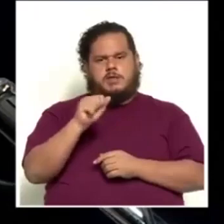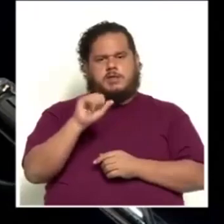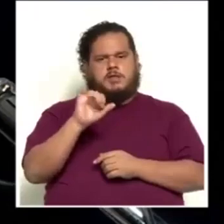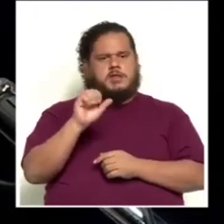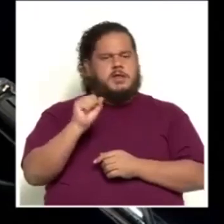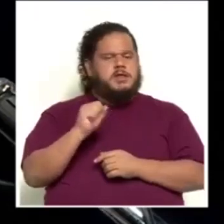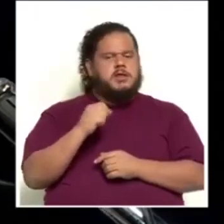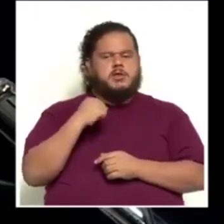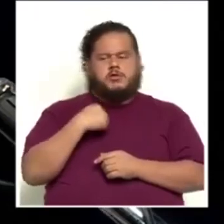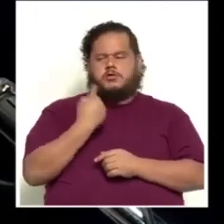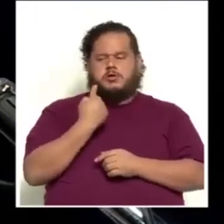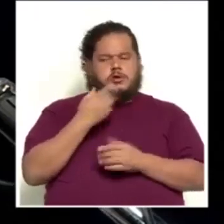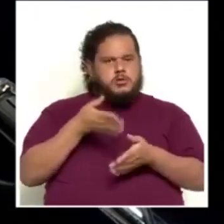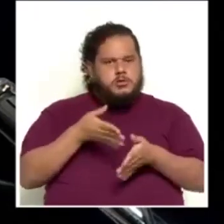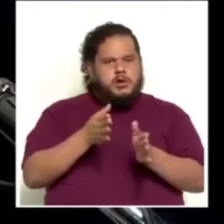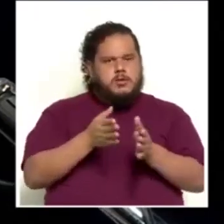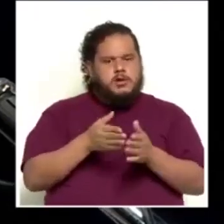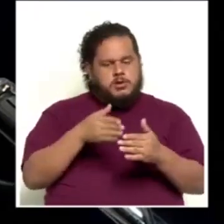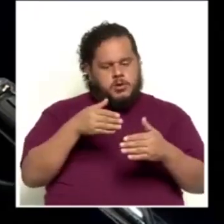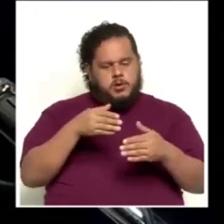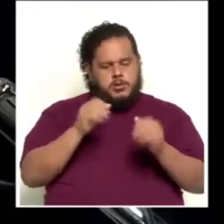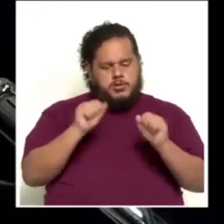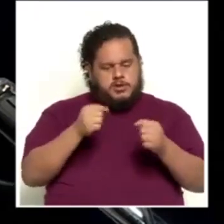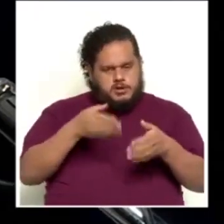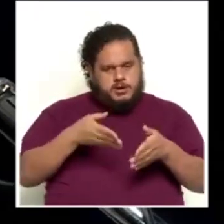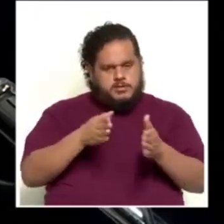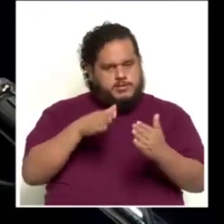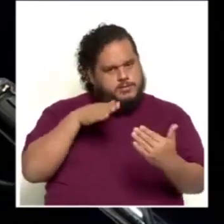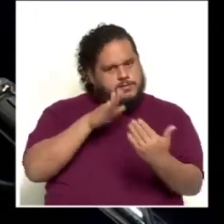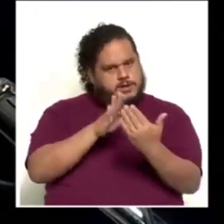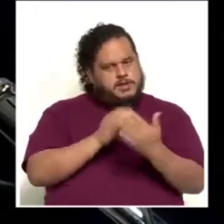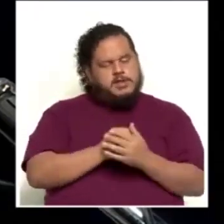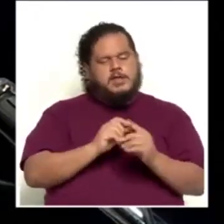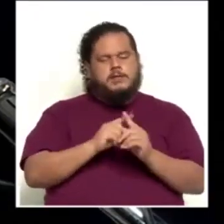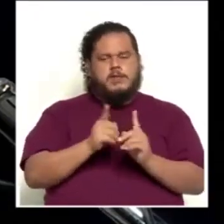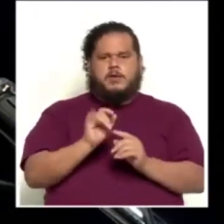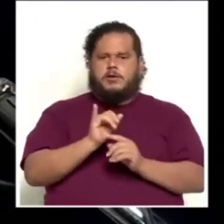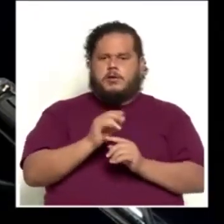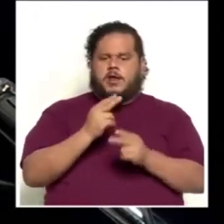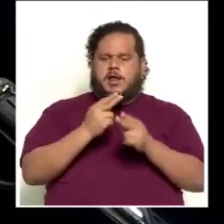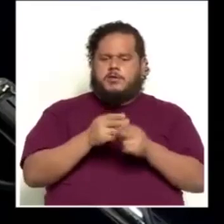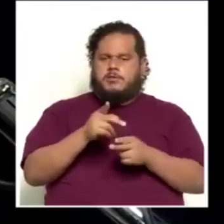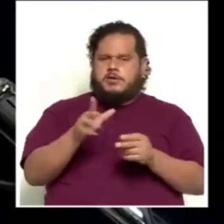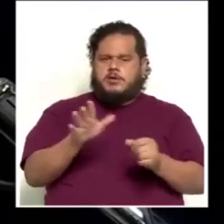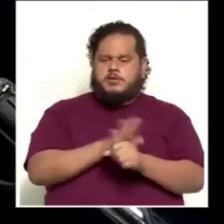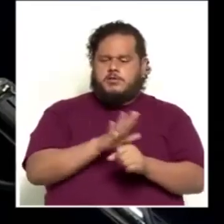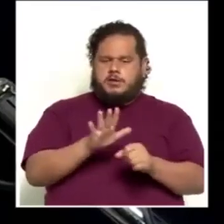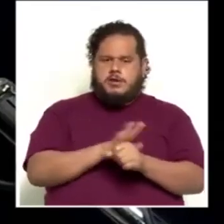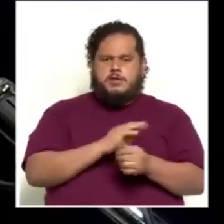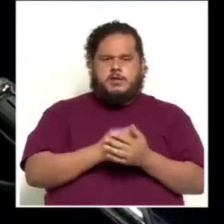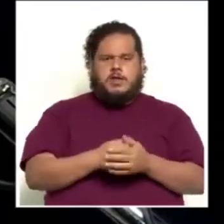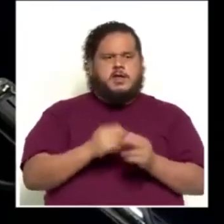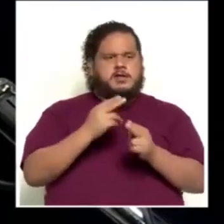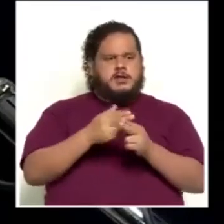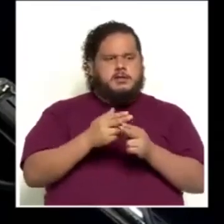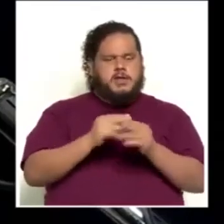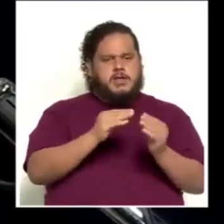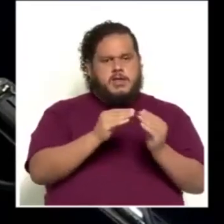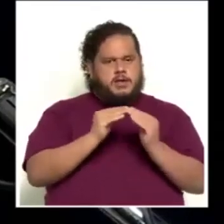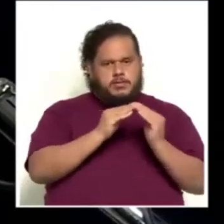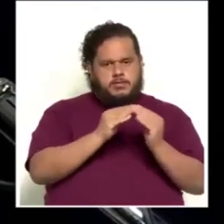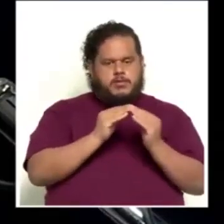único camino, ¿verdad?, posible frente a esta situación, sino que además, a nombre de esa totalidad llamada pueblo, y por